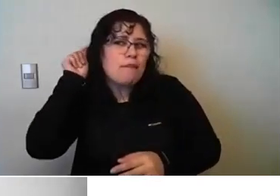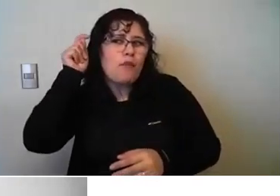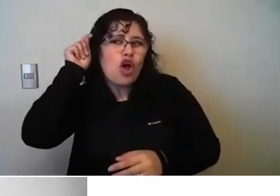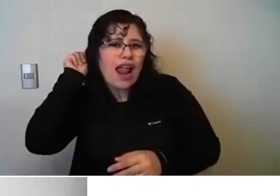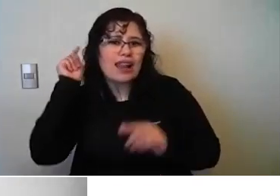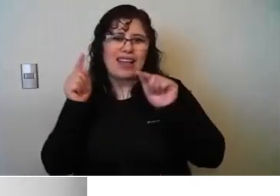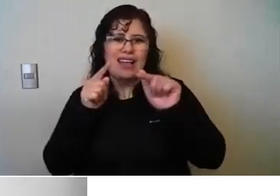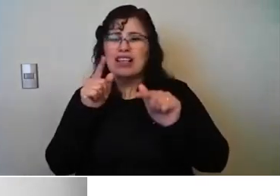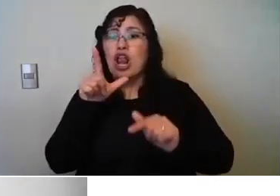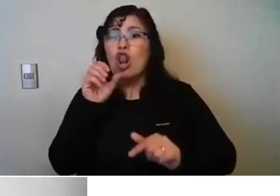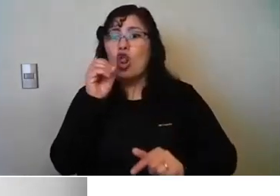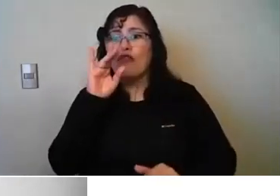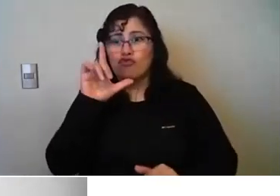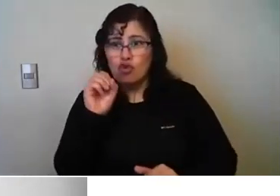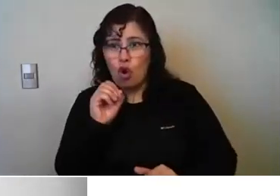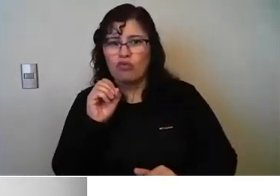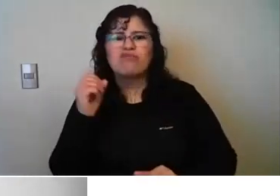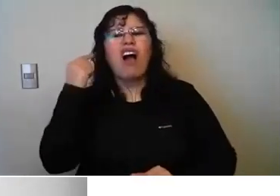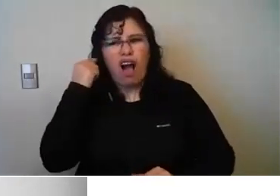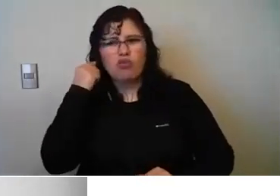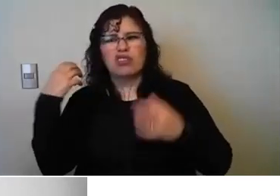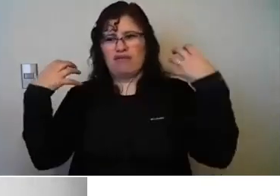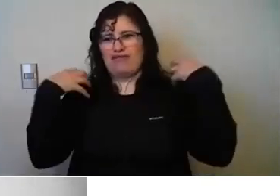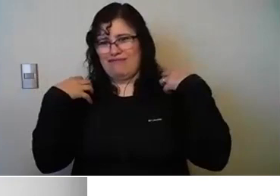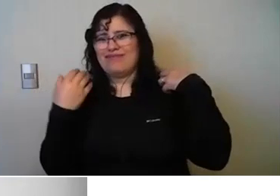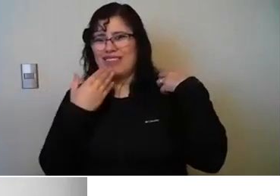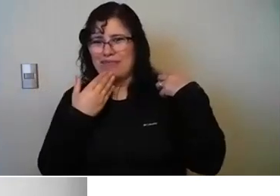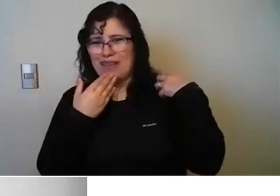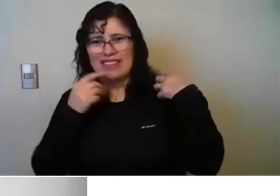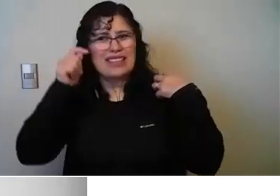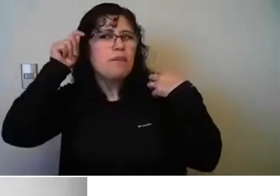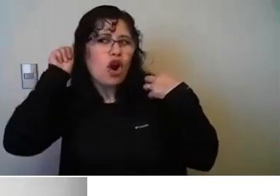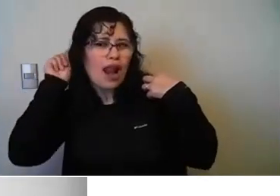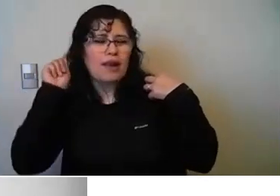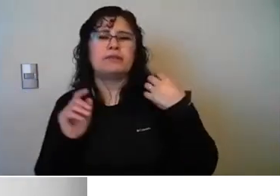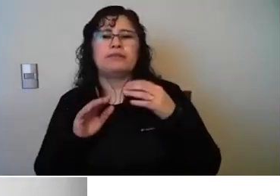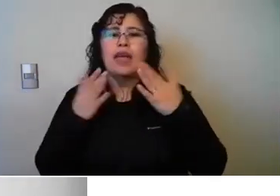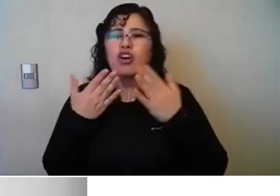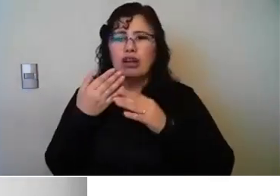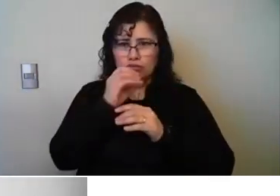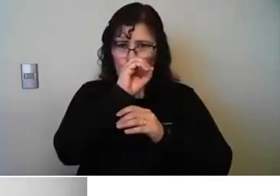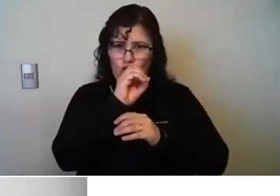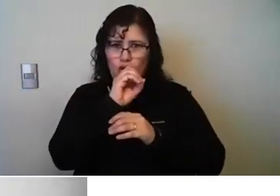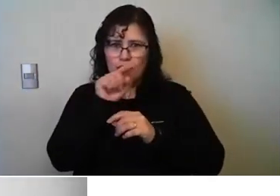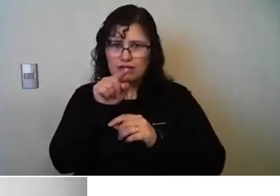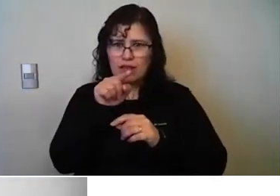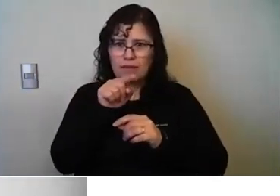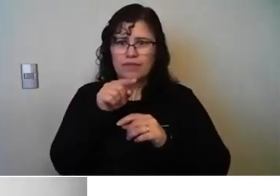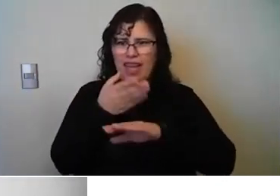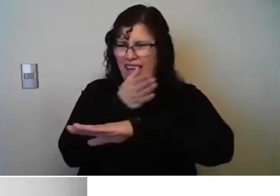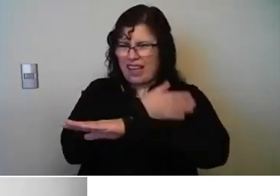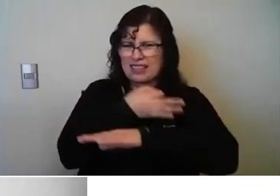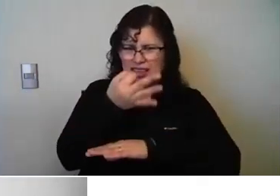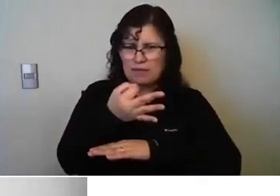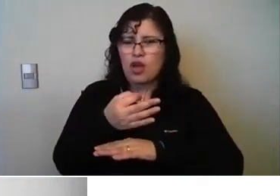lóbulo también auditivo. Y luego tenemos esta área en la cara medial, este surco ya lo habíamos nombrado como el